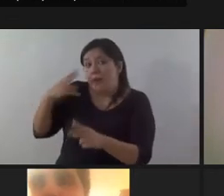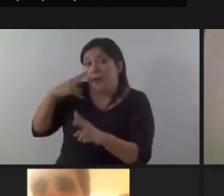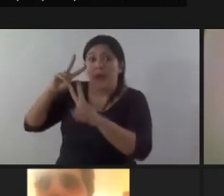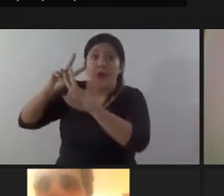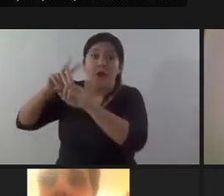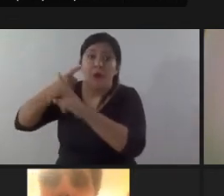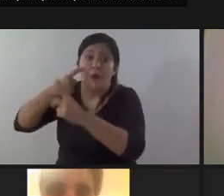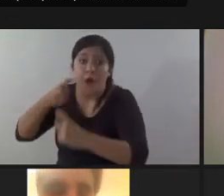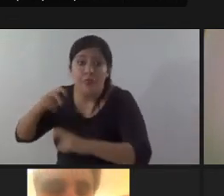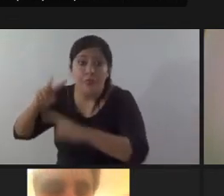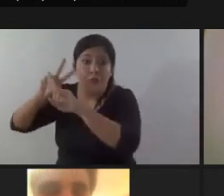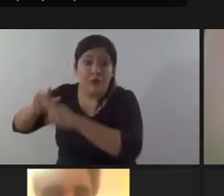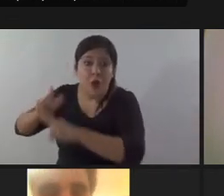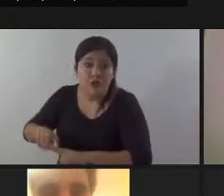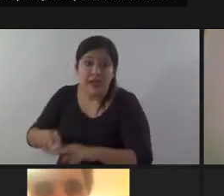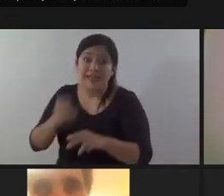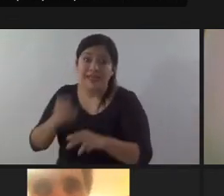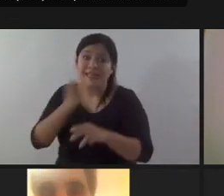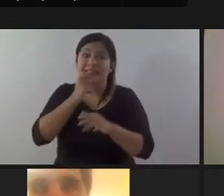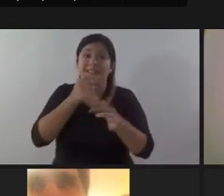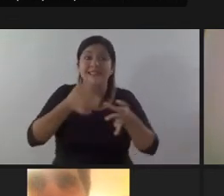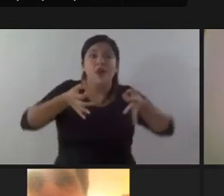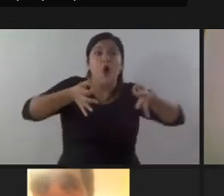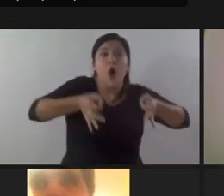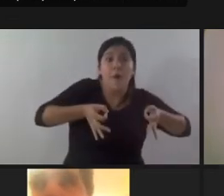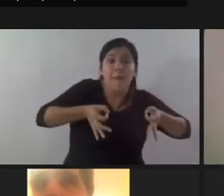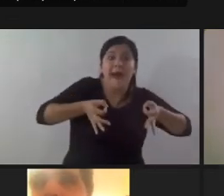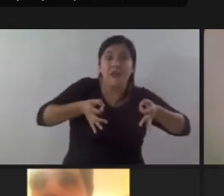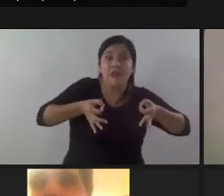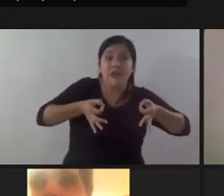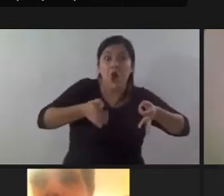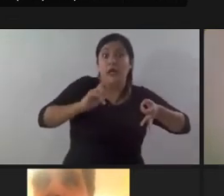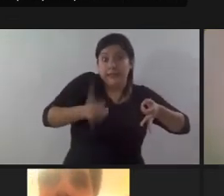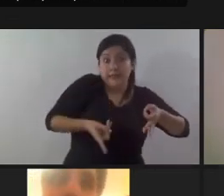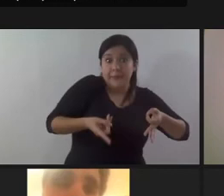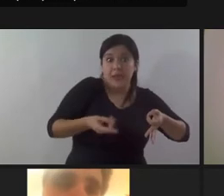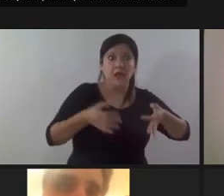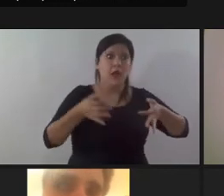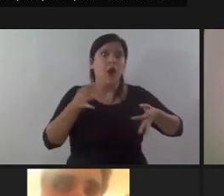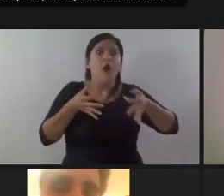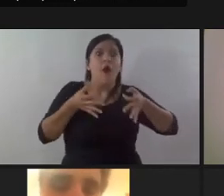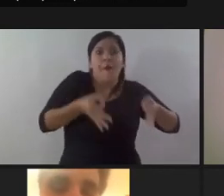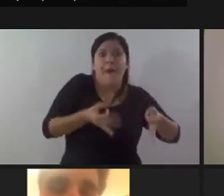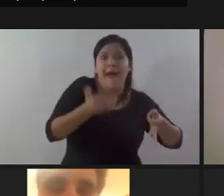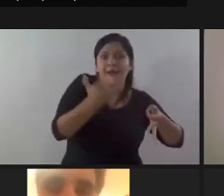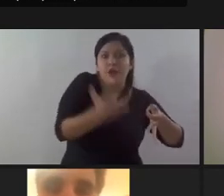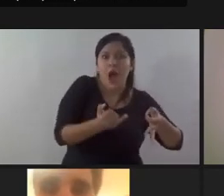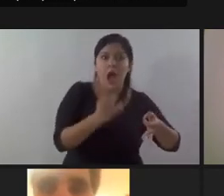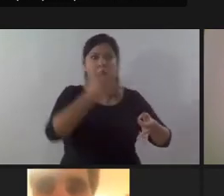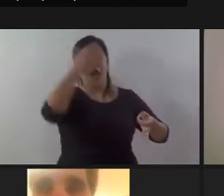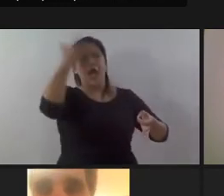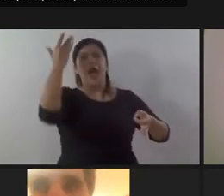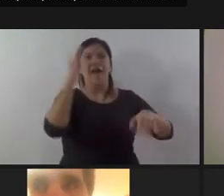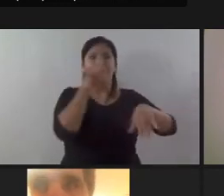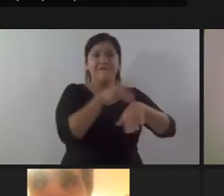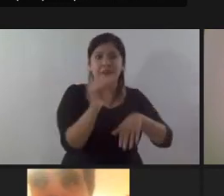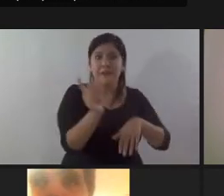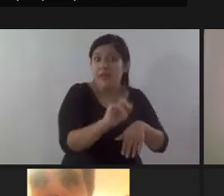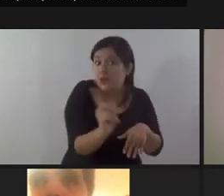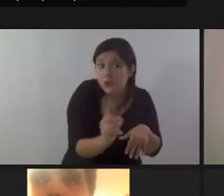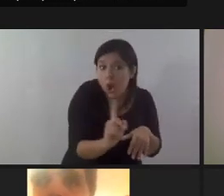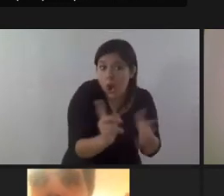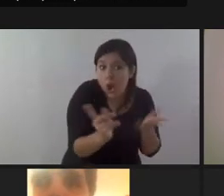hace controles una persona que nació con ovarios. Tener ovarios tampoco es una patología. Sin embargo, los ovarios se